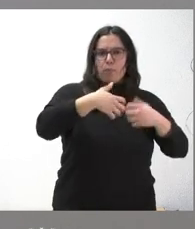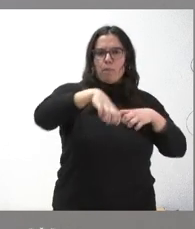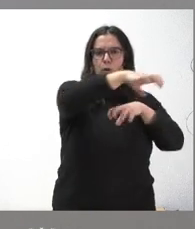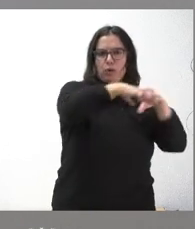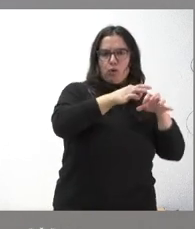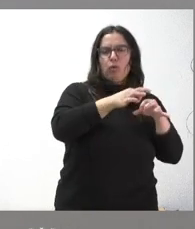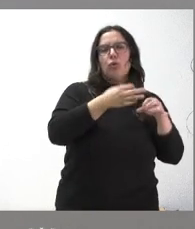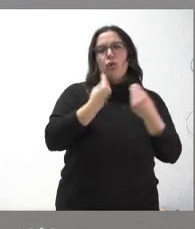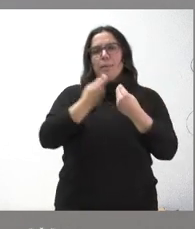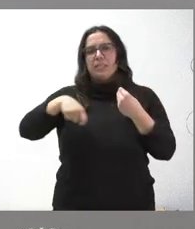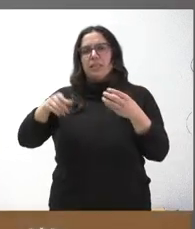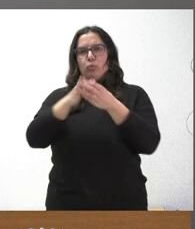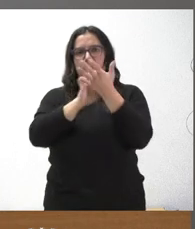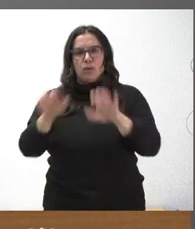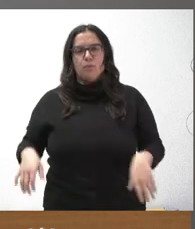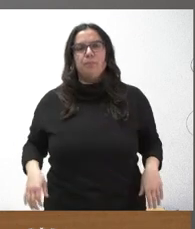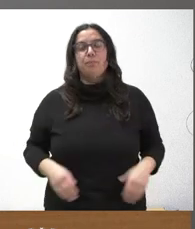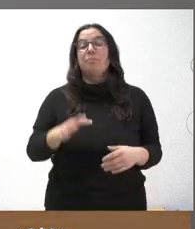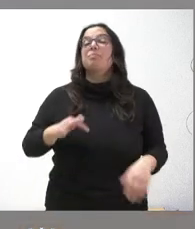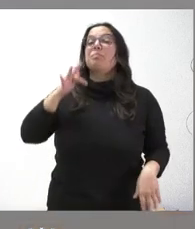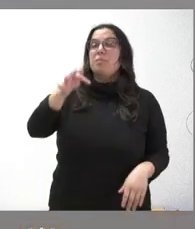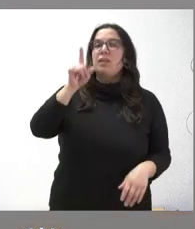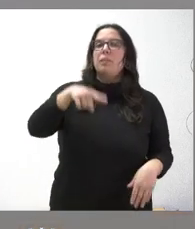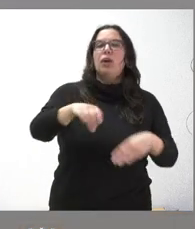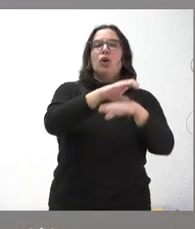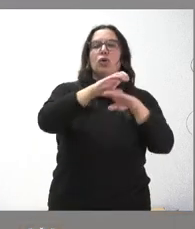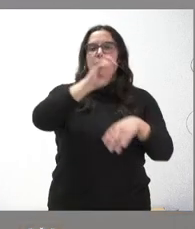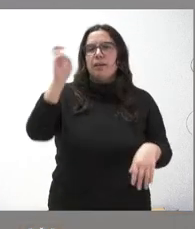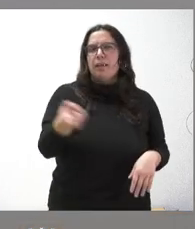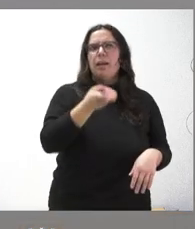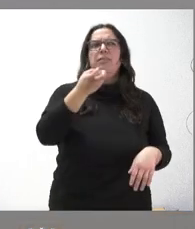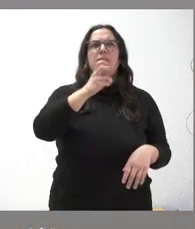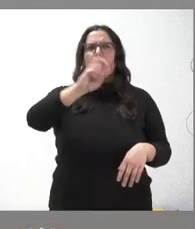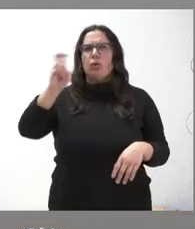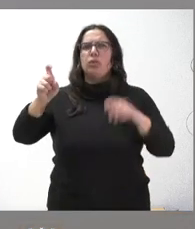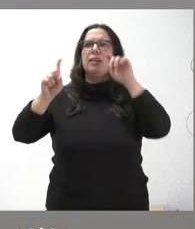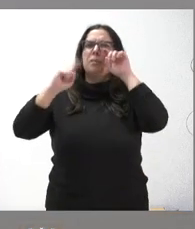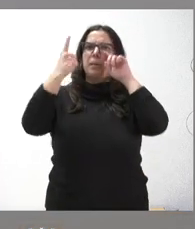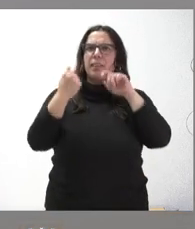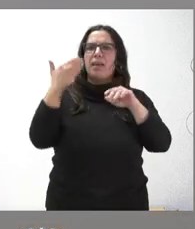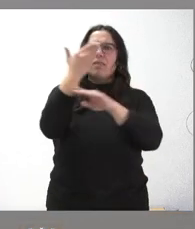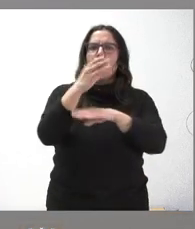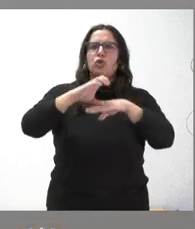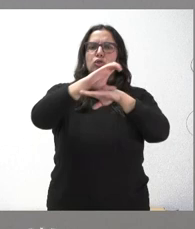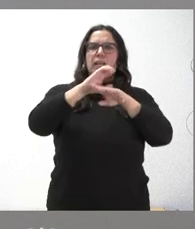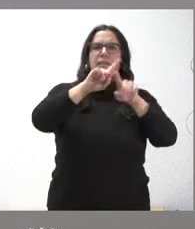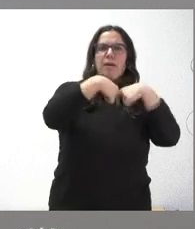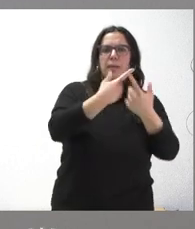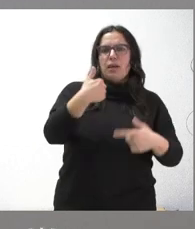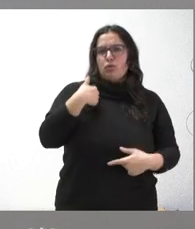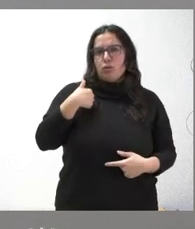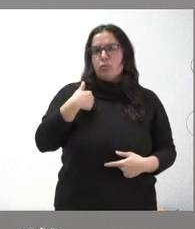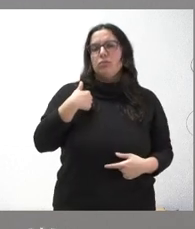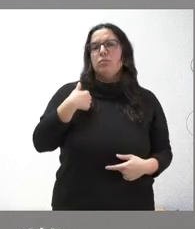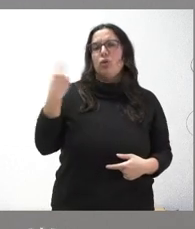Castilla León además implicando a más consejerías el primer día creo que estuvimos la consejera de familia y yo por el tema también que Ellos